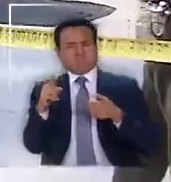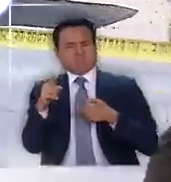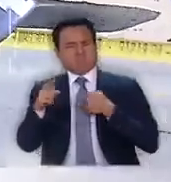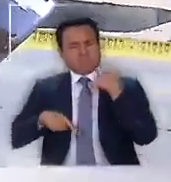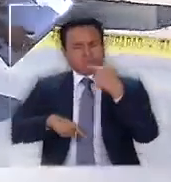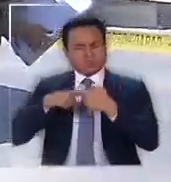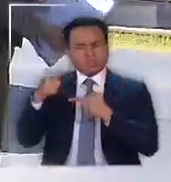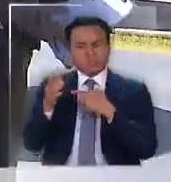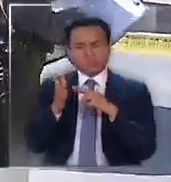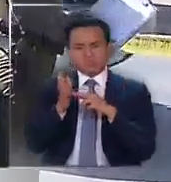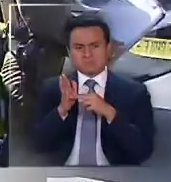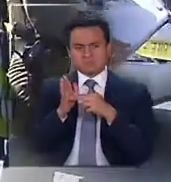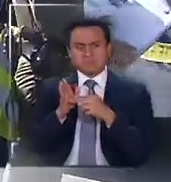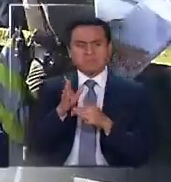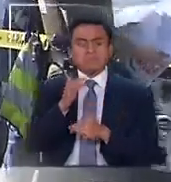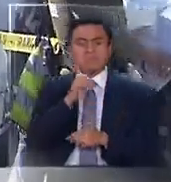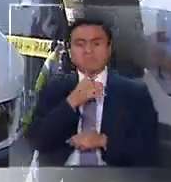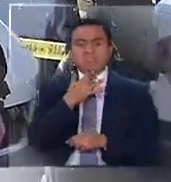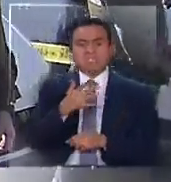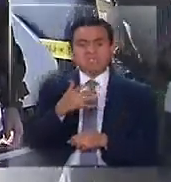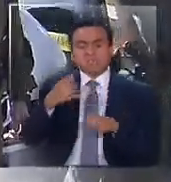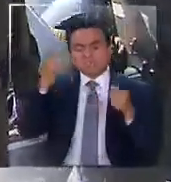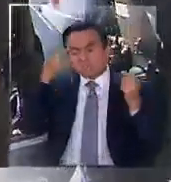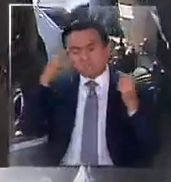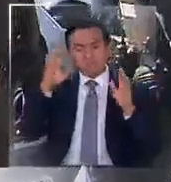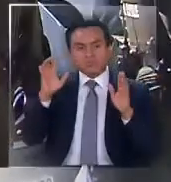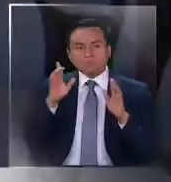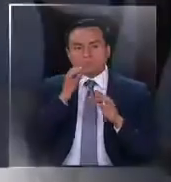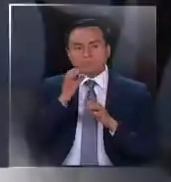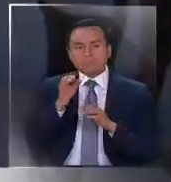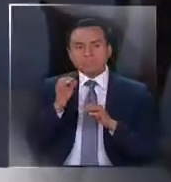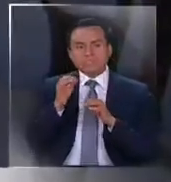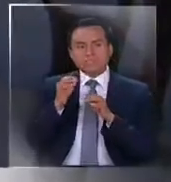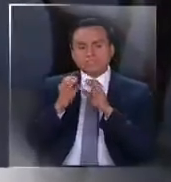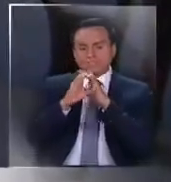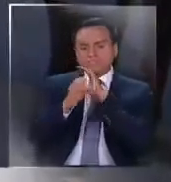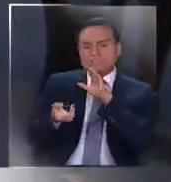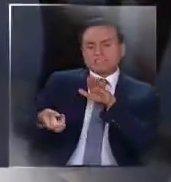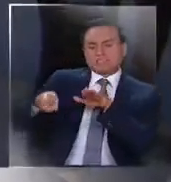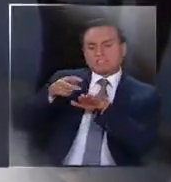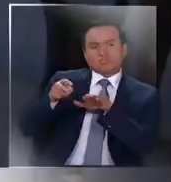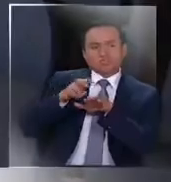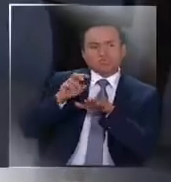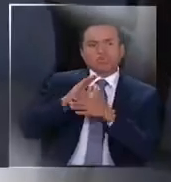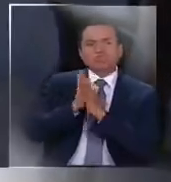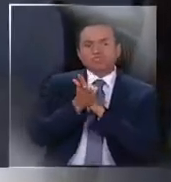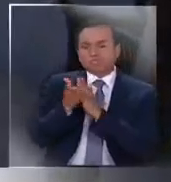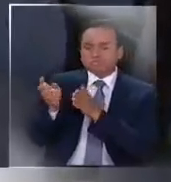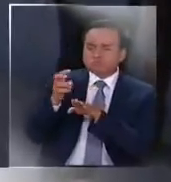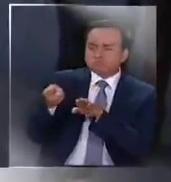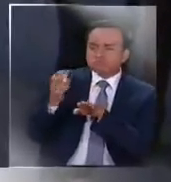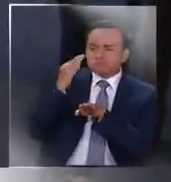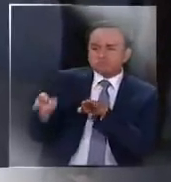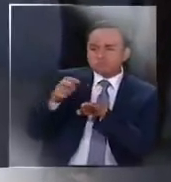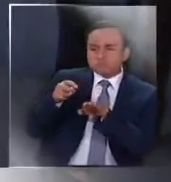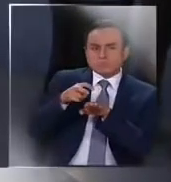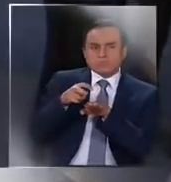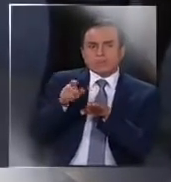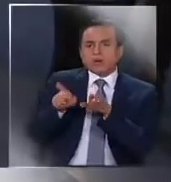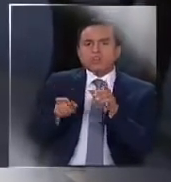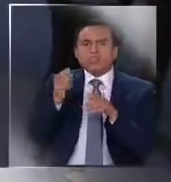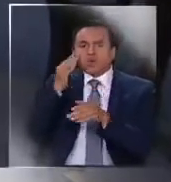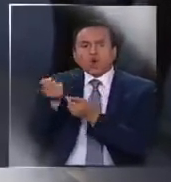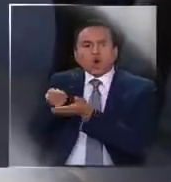historia, con un final para él, que seguro nunca pensó. Estaba subiendo los niños al furgón. Estaba subiendo todos los niños al furgón y había muchos niños